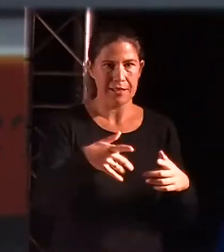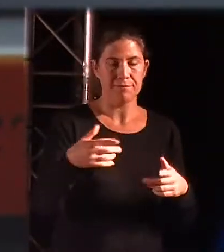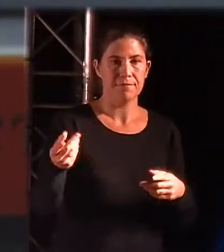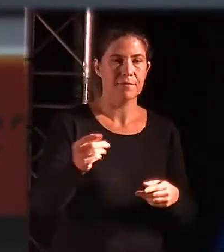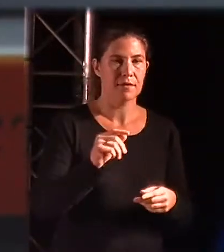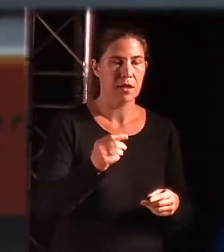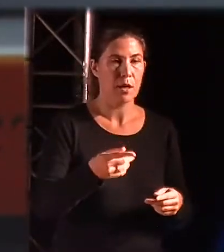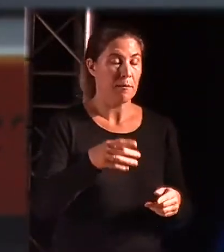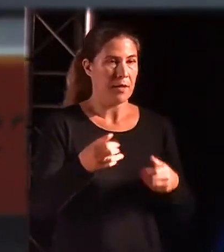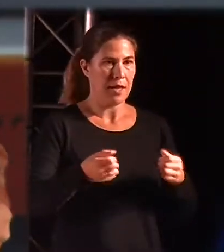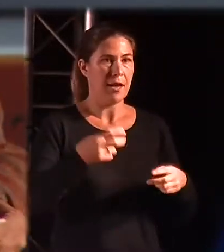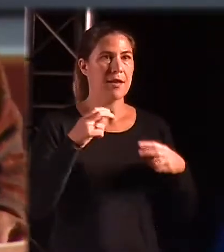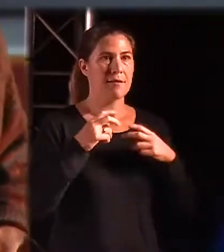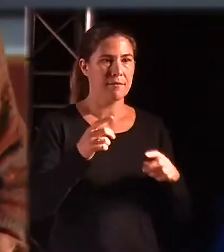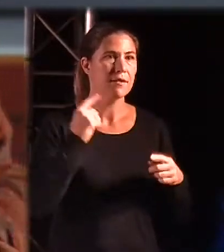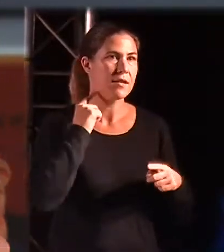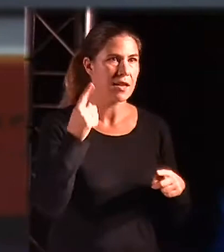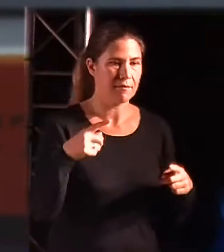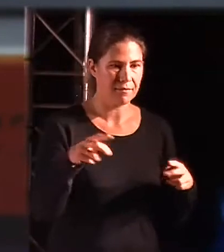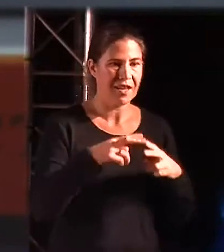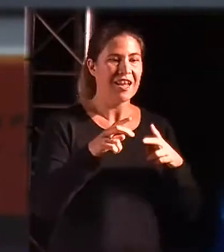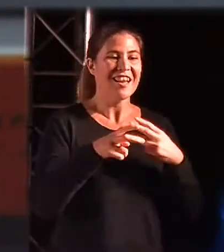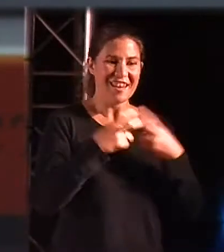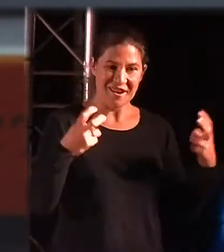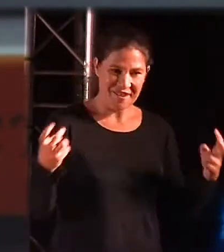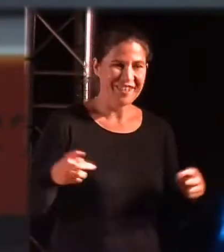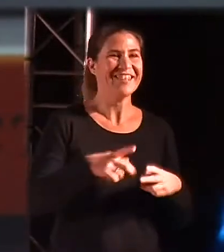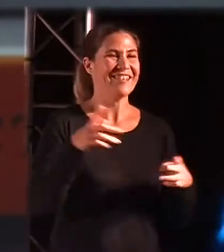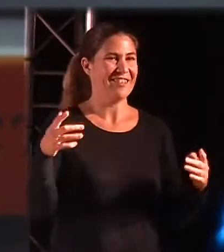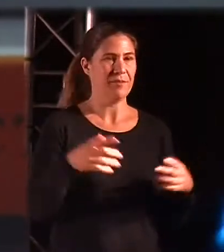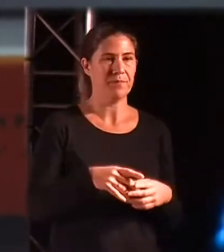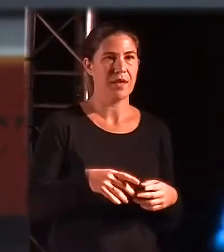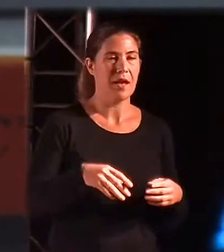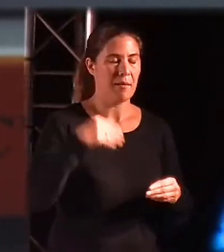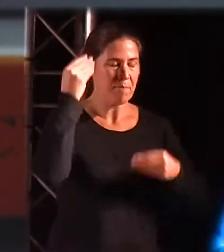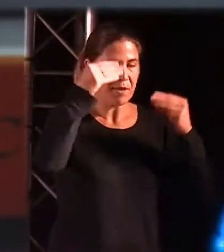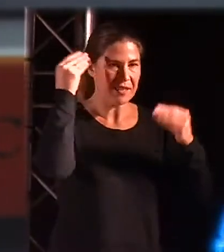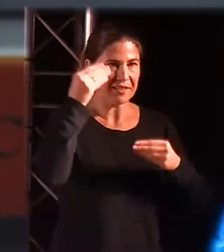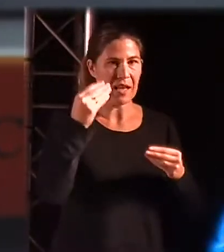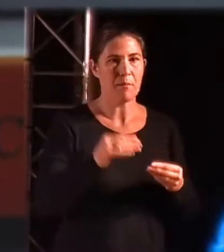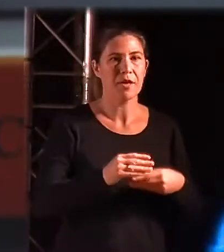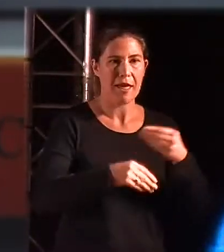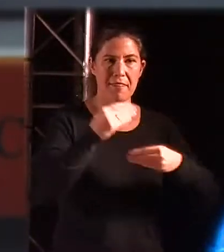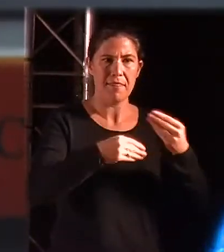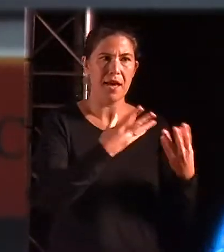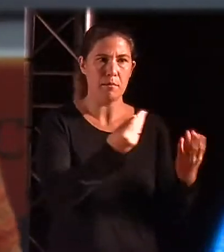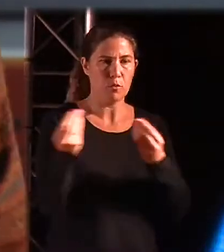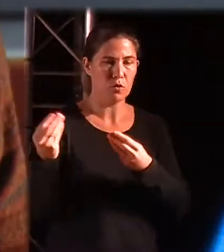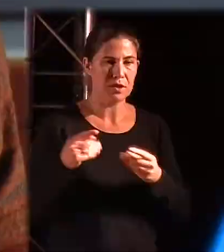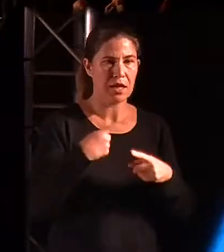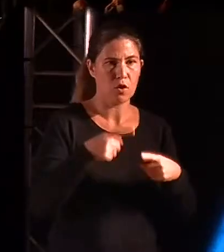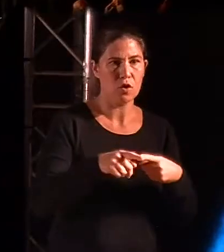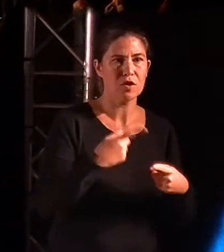te pones nervioso y te pegas el castañazo. No somos multitarea. Aunque haya algunas personas en el público que crean que sí